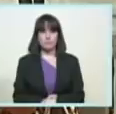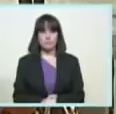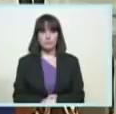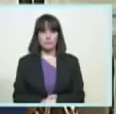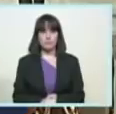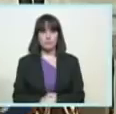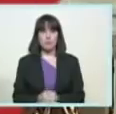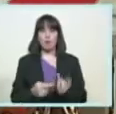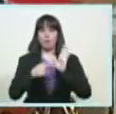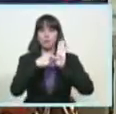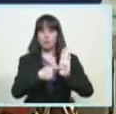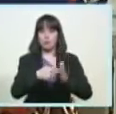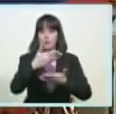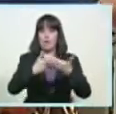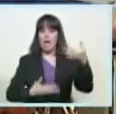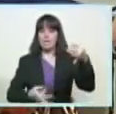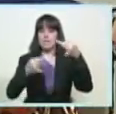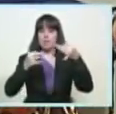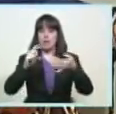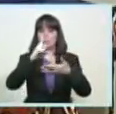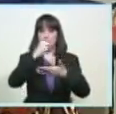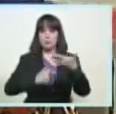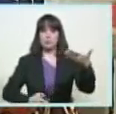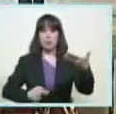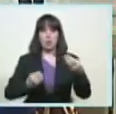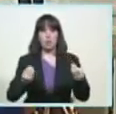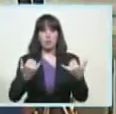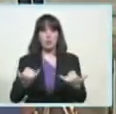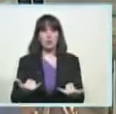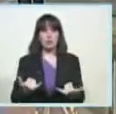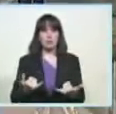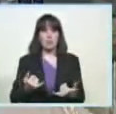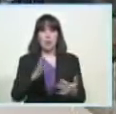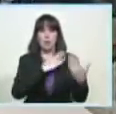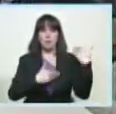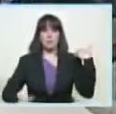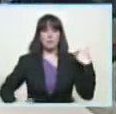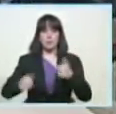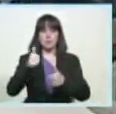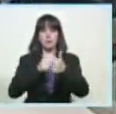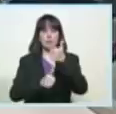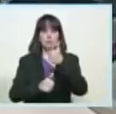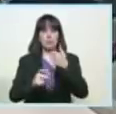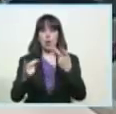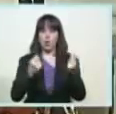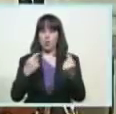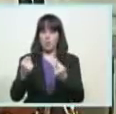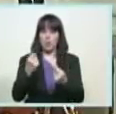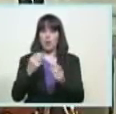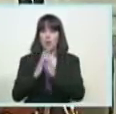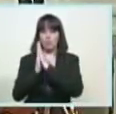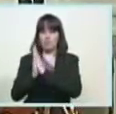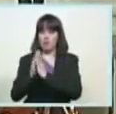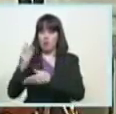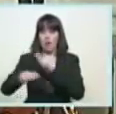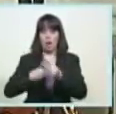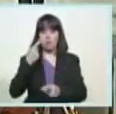publíquese y cumpla ser vicepresidente de economía aquí tengo